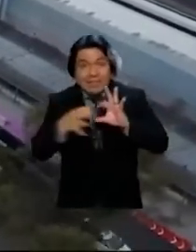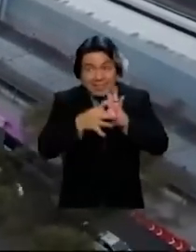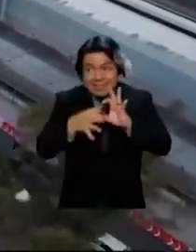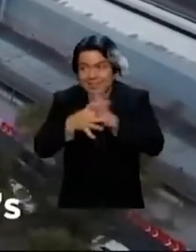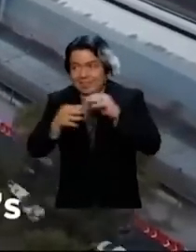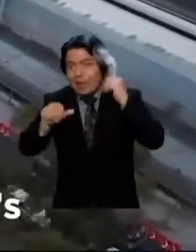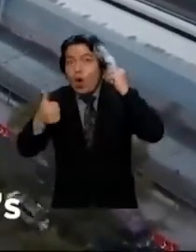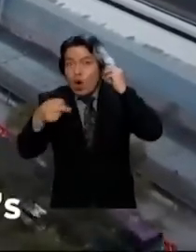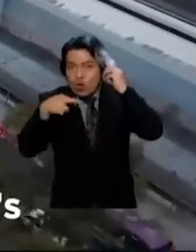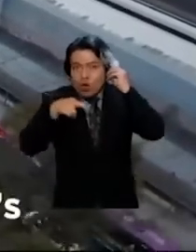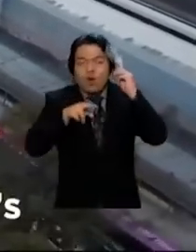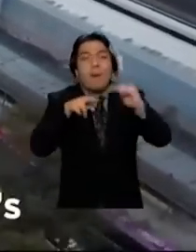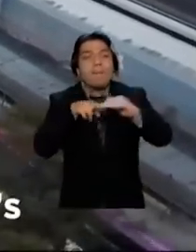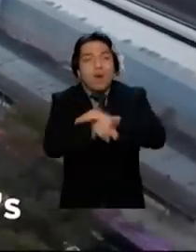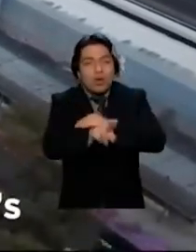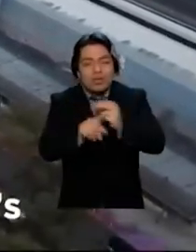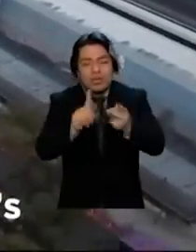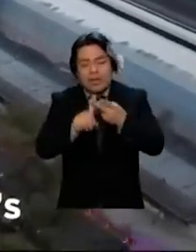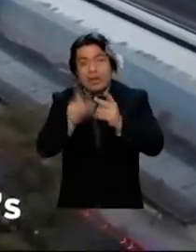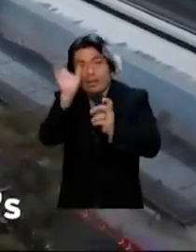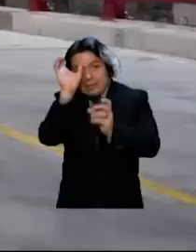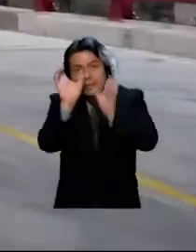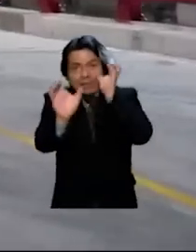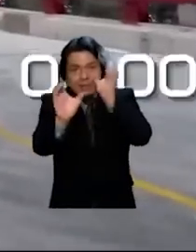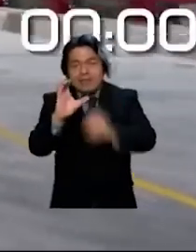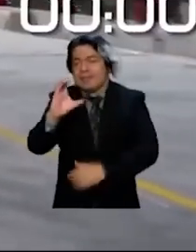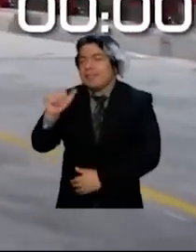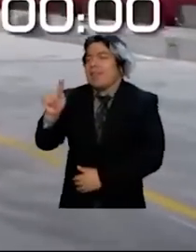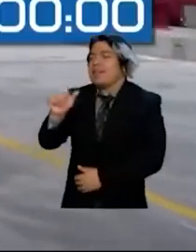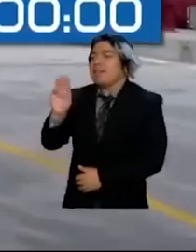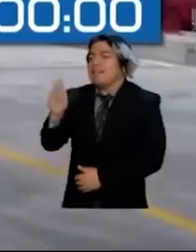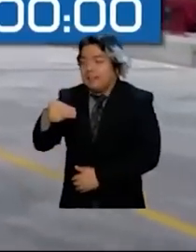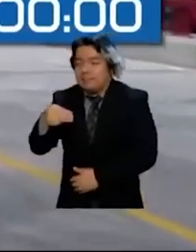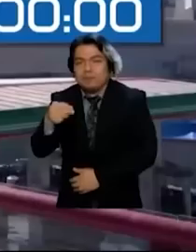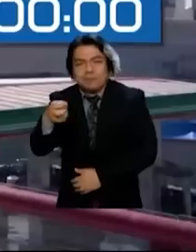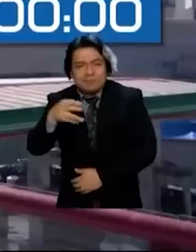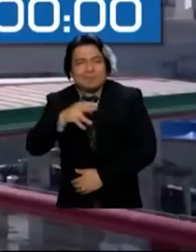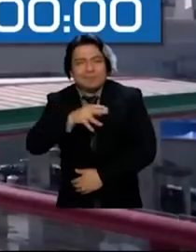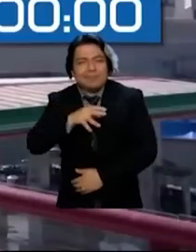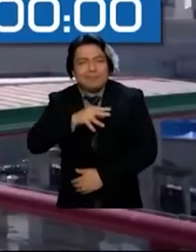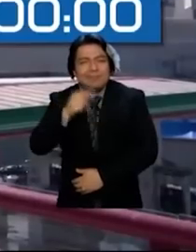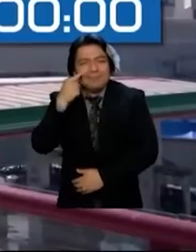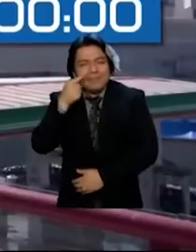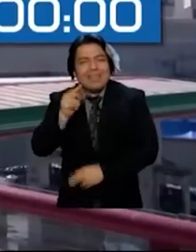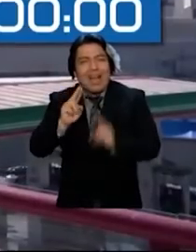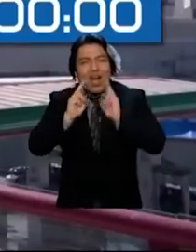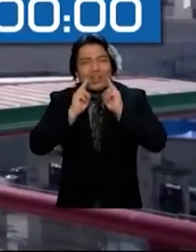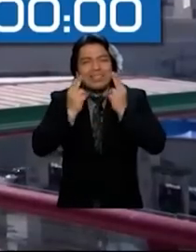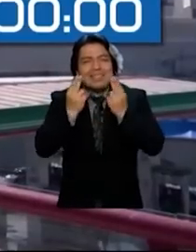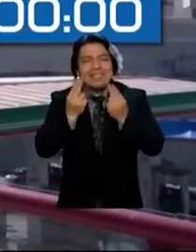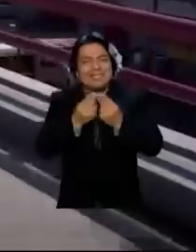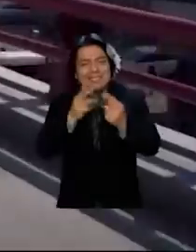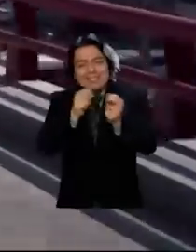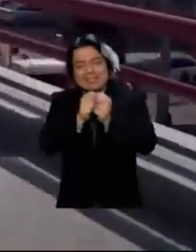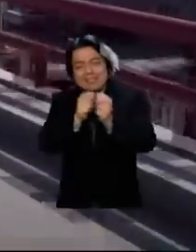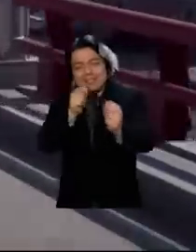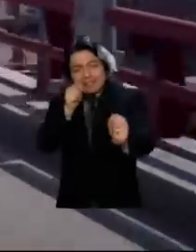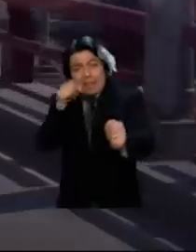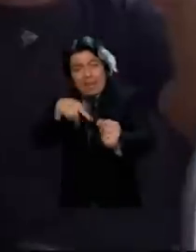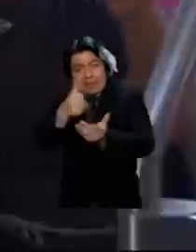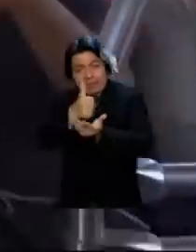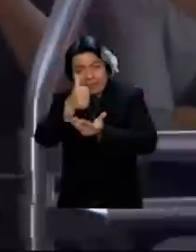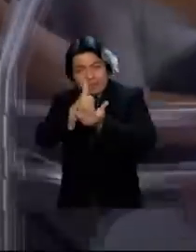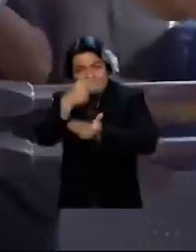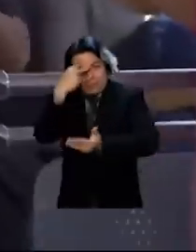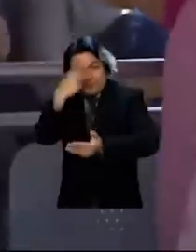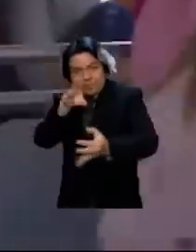de transporte como metro, cablebús y los E-Trans garantizan la funcionalidad de un sistema de movilidad integral en la Ciudad de